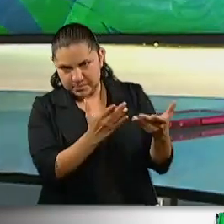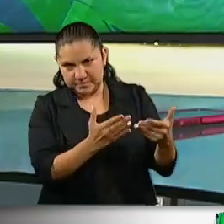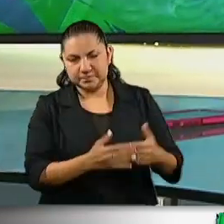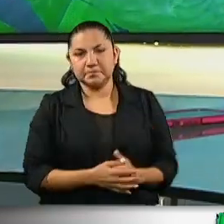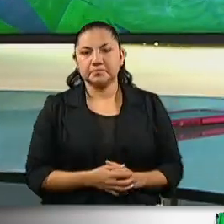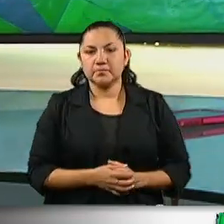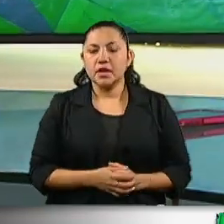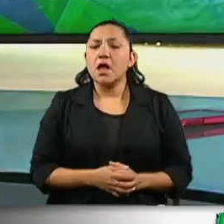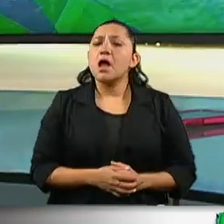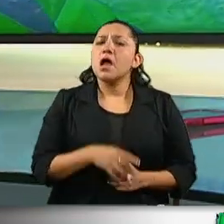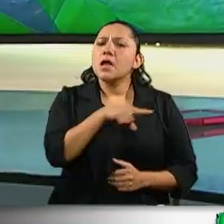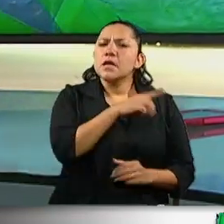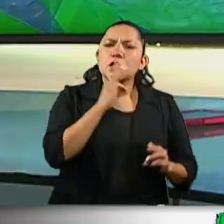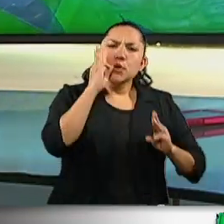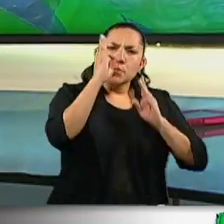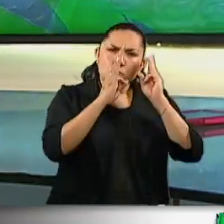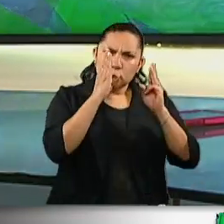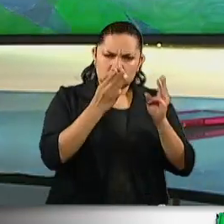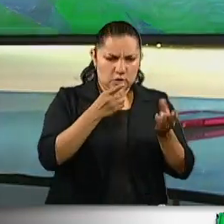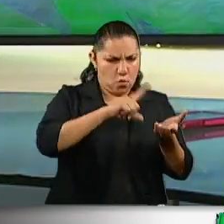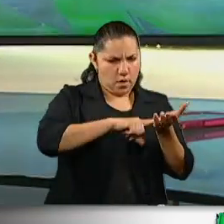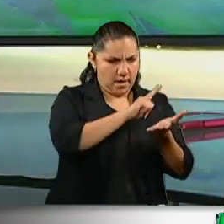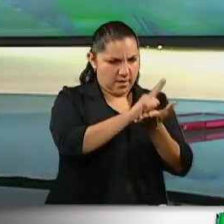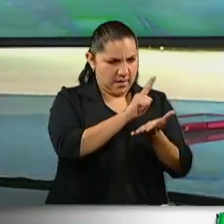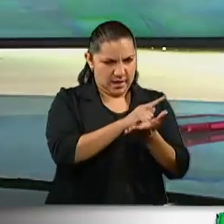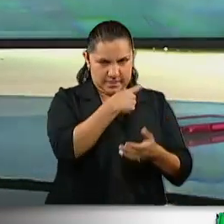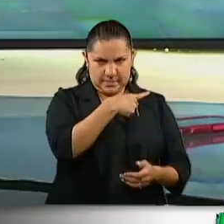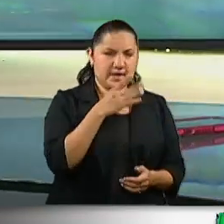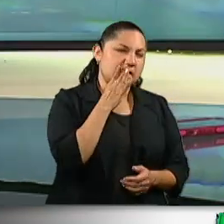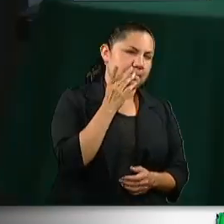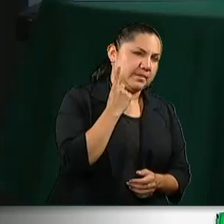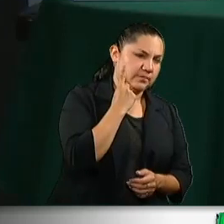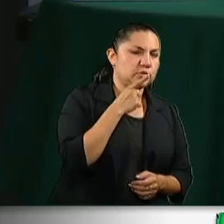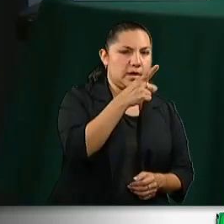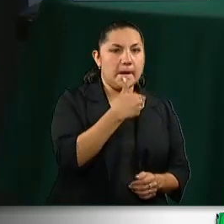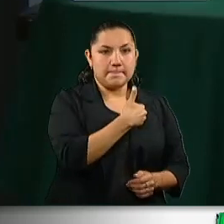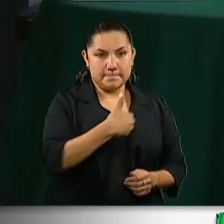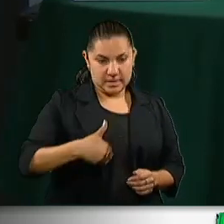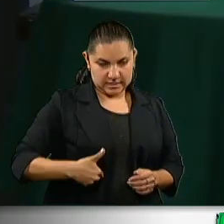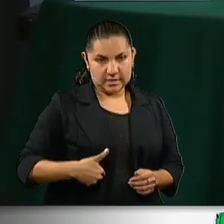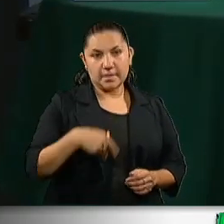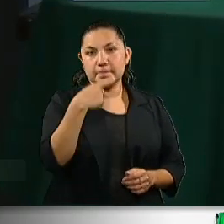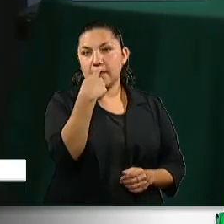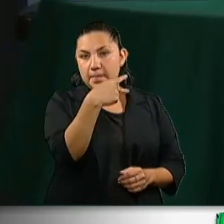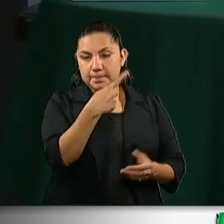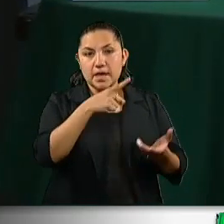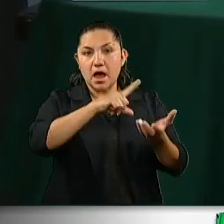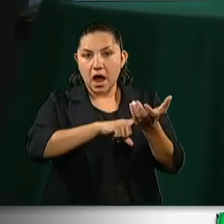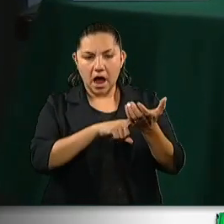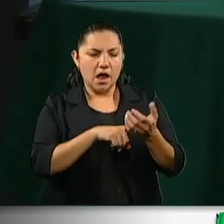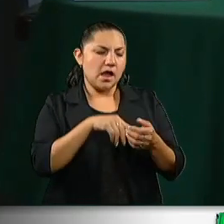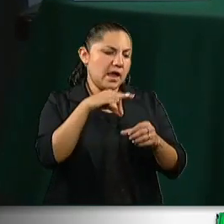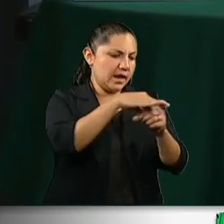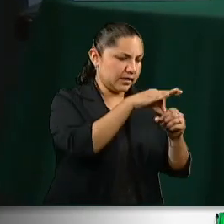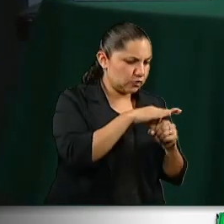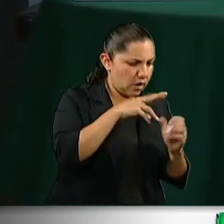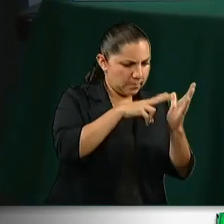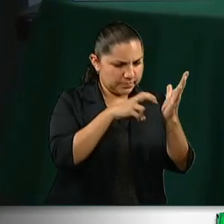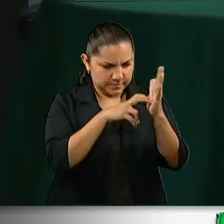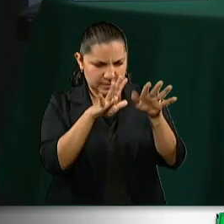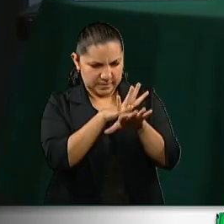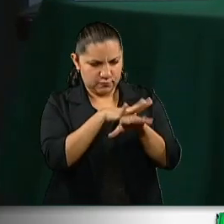Y mire, en el Museo Legislativo de la Cámara de Diputados, la presidenta de la Comisión de Reforma Política Electoral, la diputada Graciela